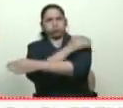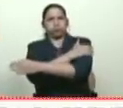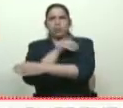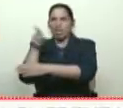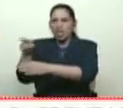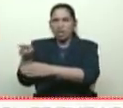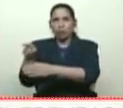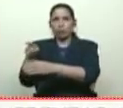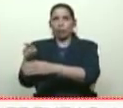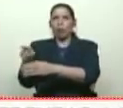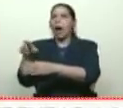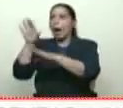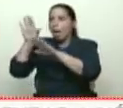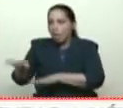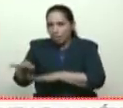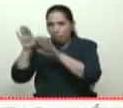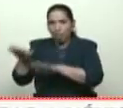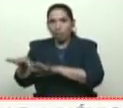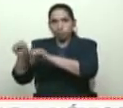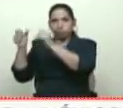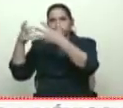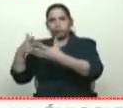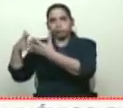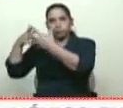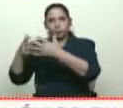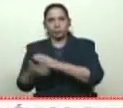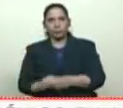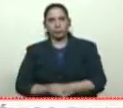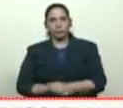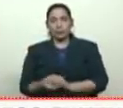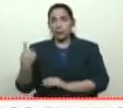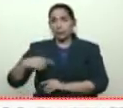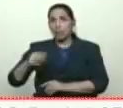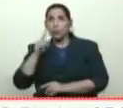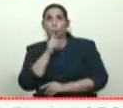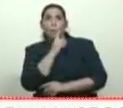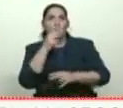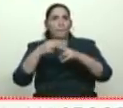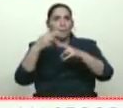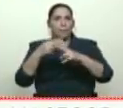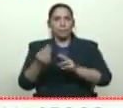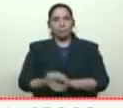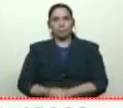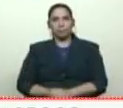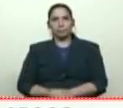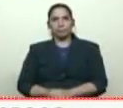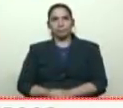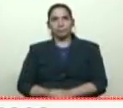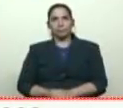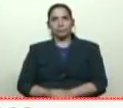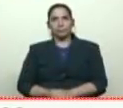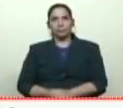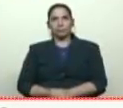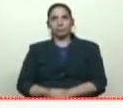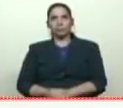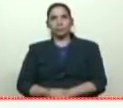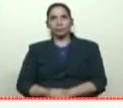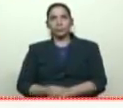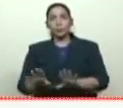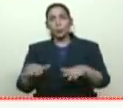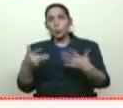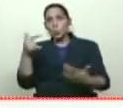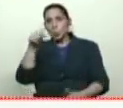lacayos cómplices del imperialismo, los apátridas. Tienen nombre y apellido, chicos. Tienen nombre y apellido. Cuando